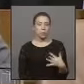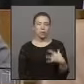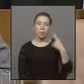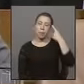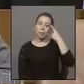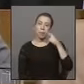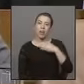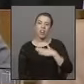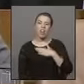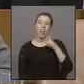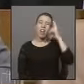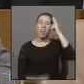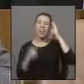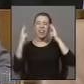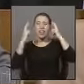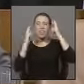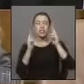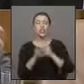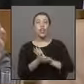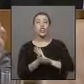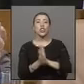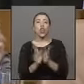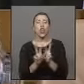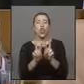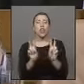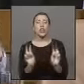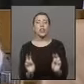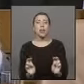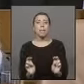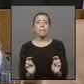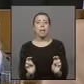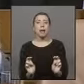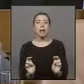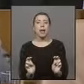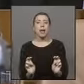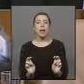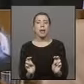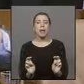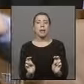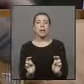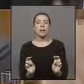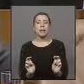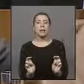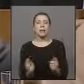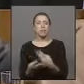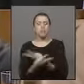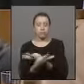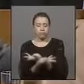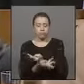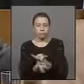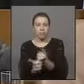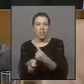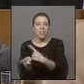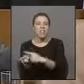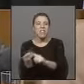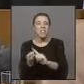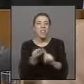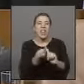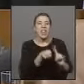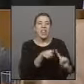embargo, quiero hacer una reflexión con respecto de todos los temas de las variadas discapacidades.